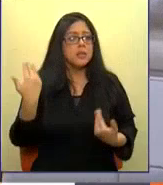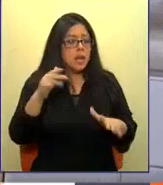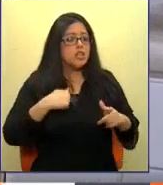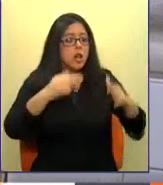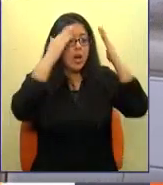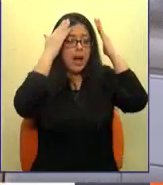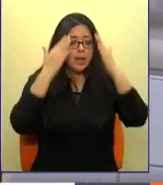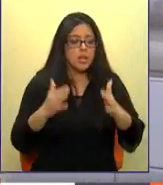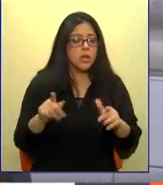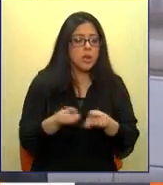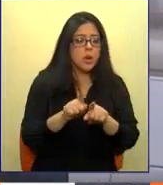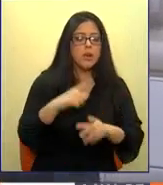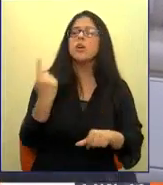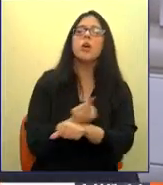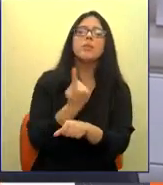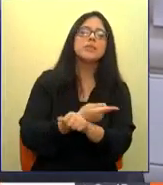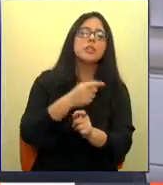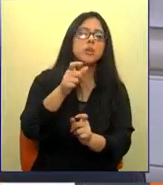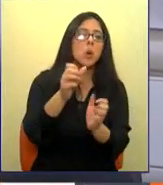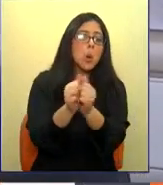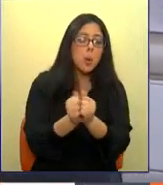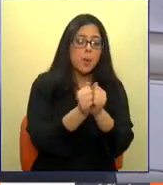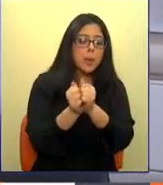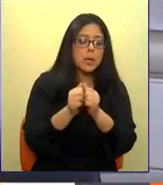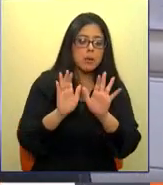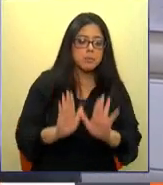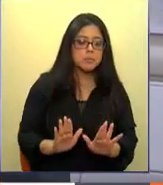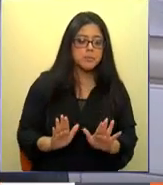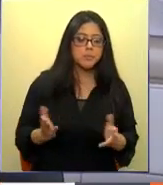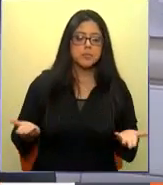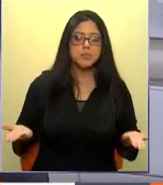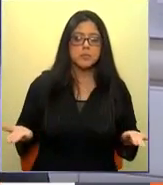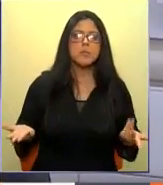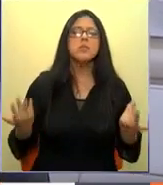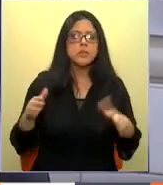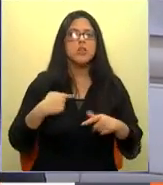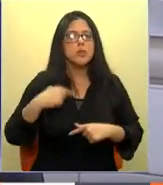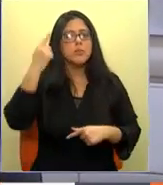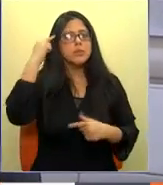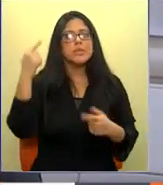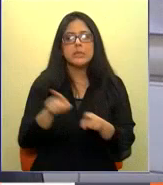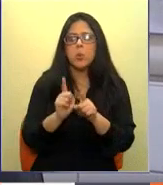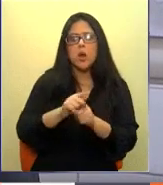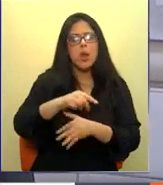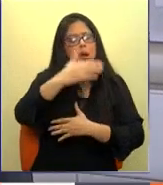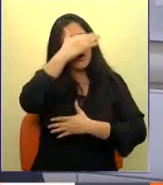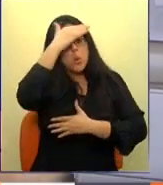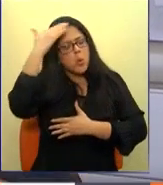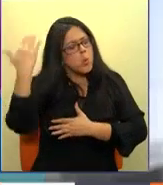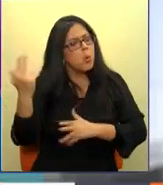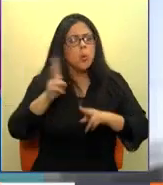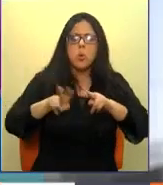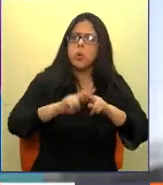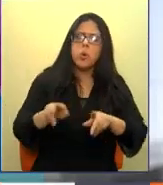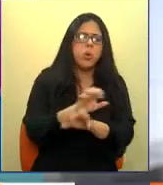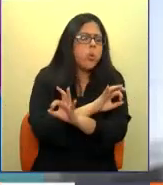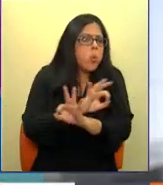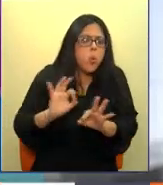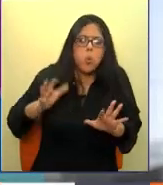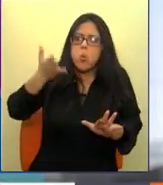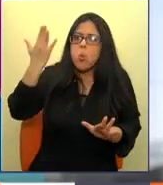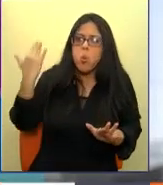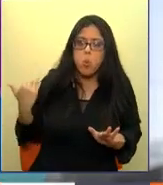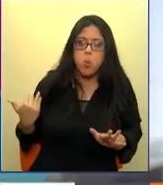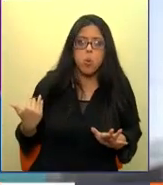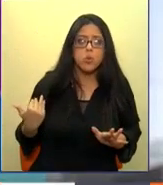estar hablando con colegas y que se quebraban. O sea, yo creo que a todos nos superó al principio. No estamos preparados para tanto. Estos días,